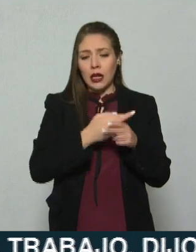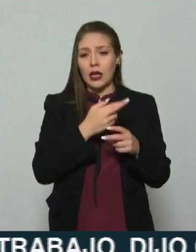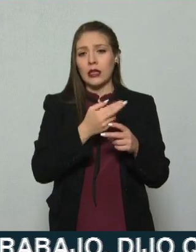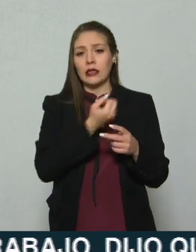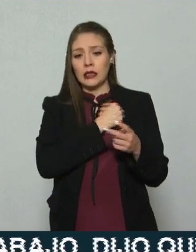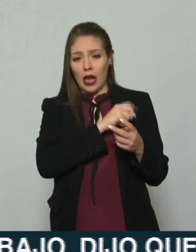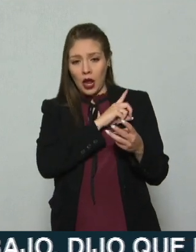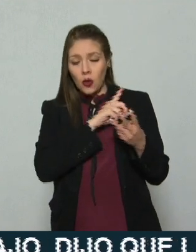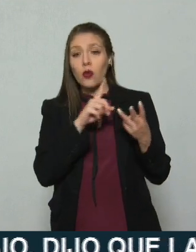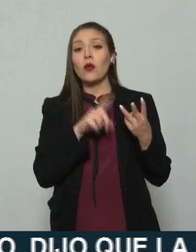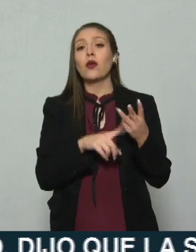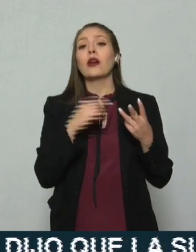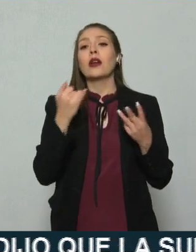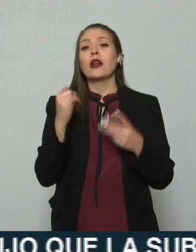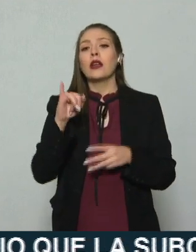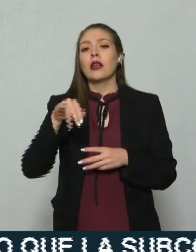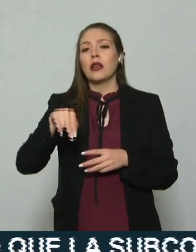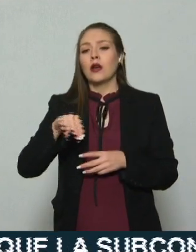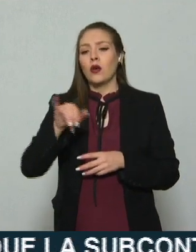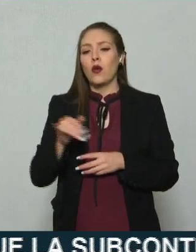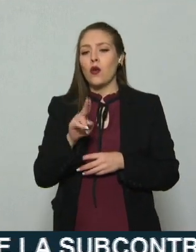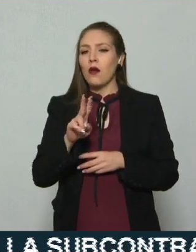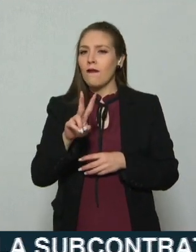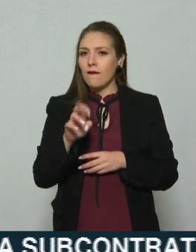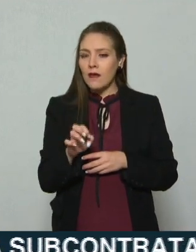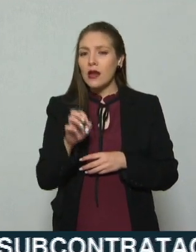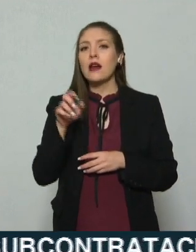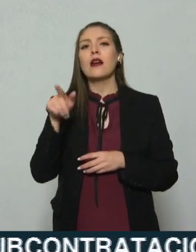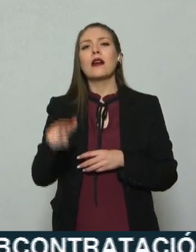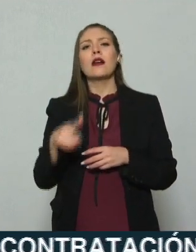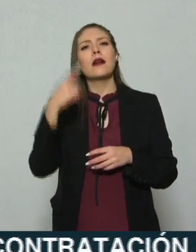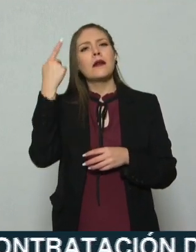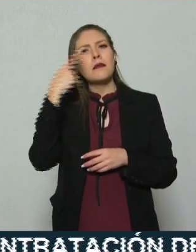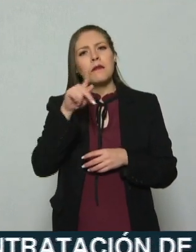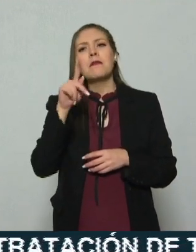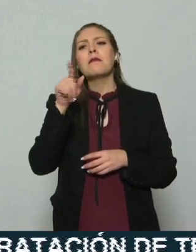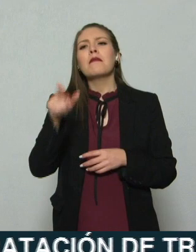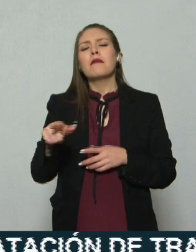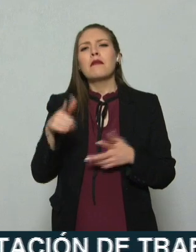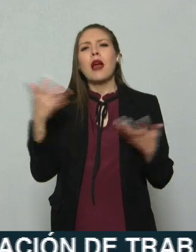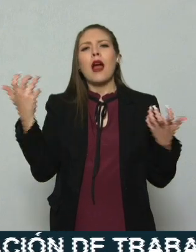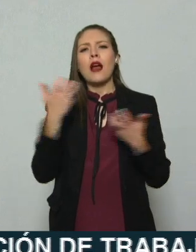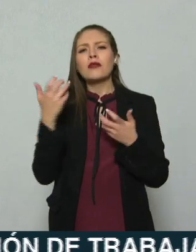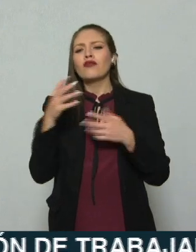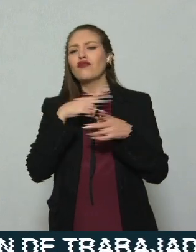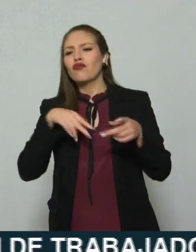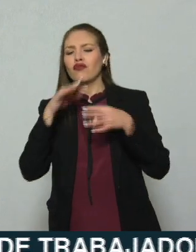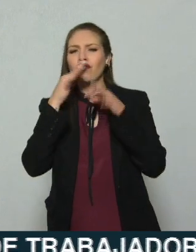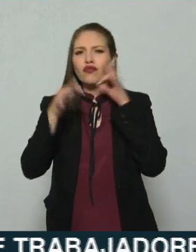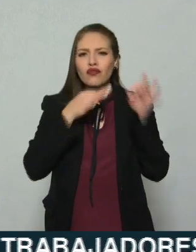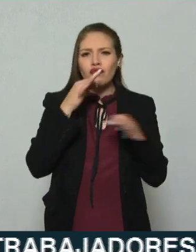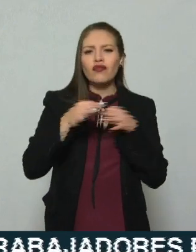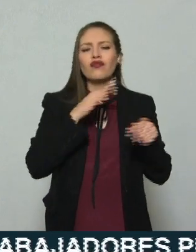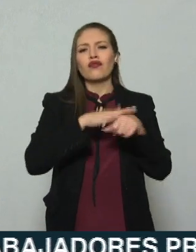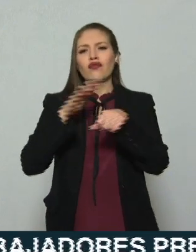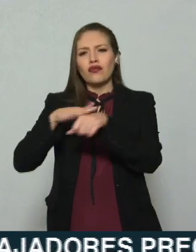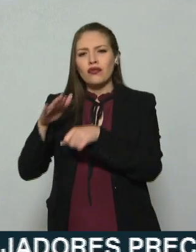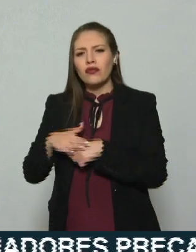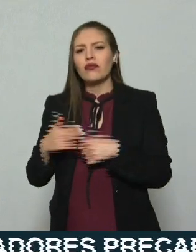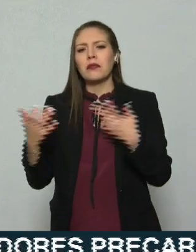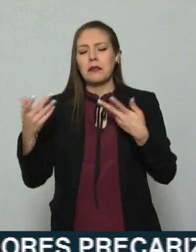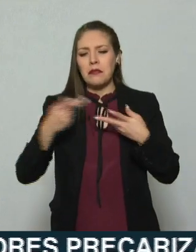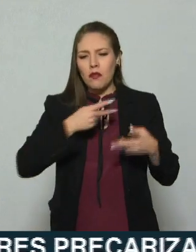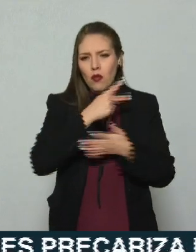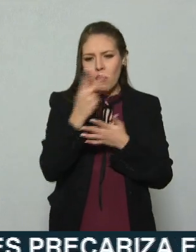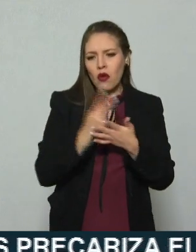con el Instituto de la Juventud de la Ciudad de México, con el fin de realizar las campañas, programas, capacitaciones, con